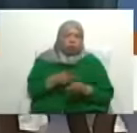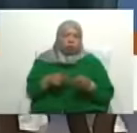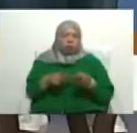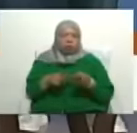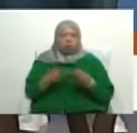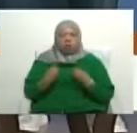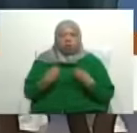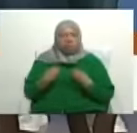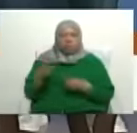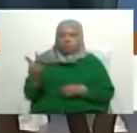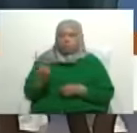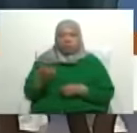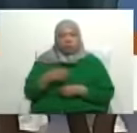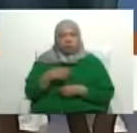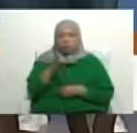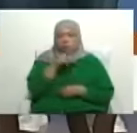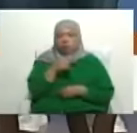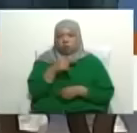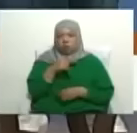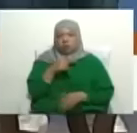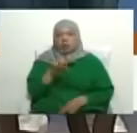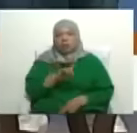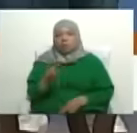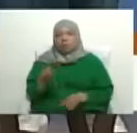a llamar representantes de ONG.